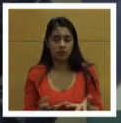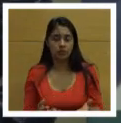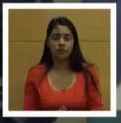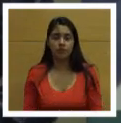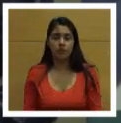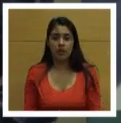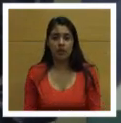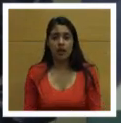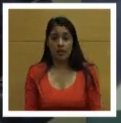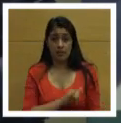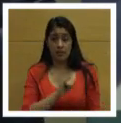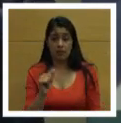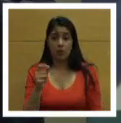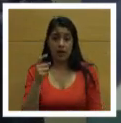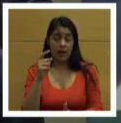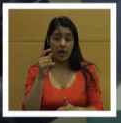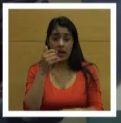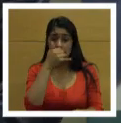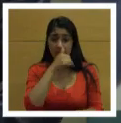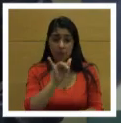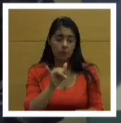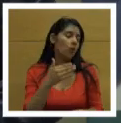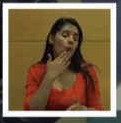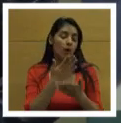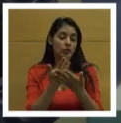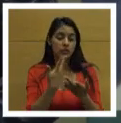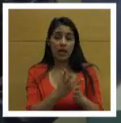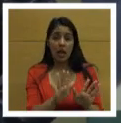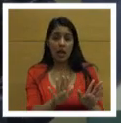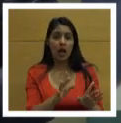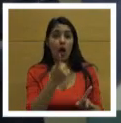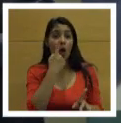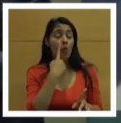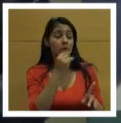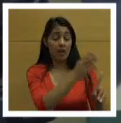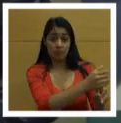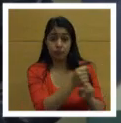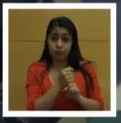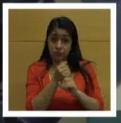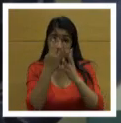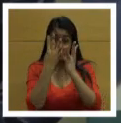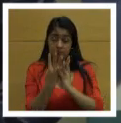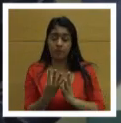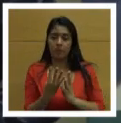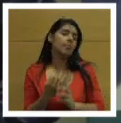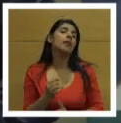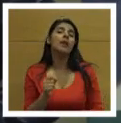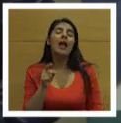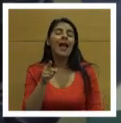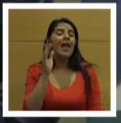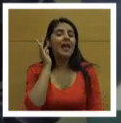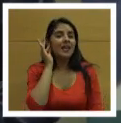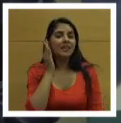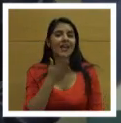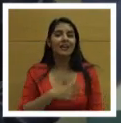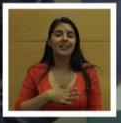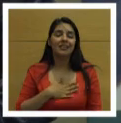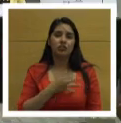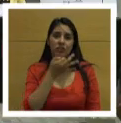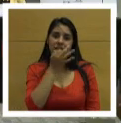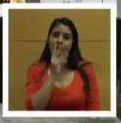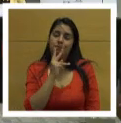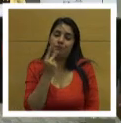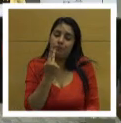que, cuando ya el sujeto fue detenido, ella de alguna manera quiso retractarse en ese